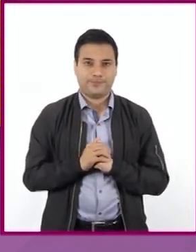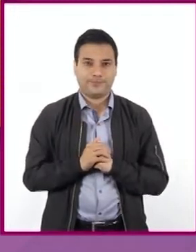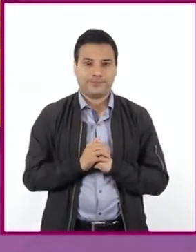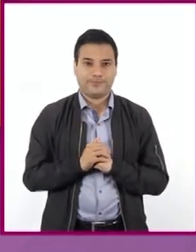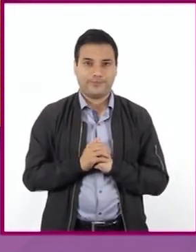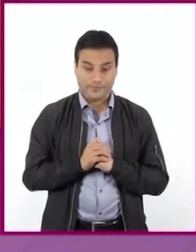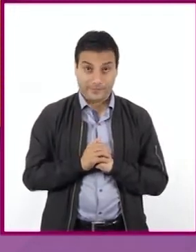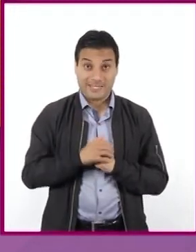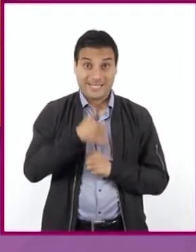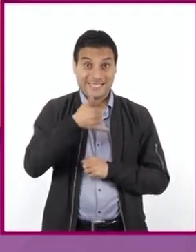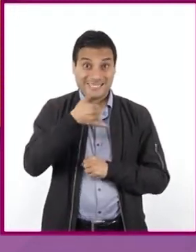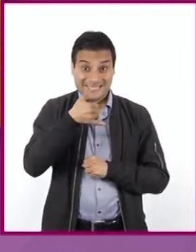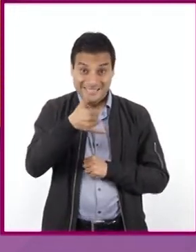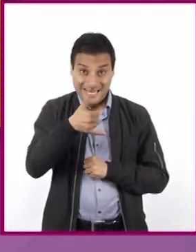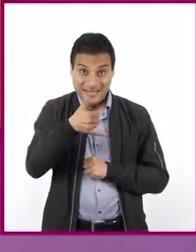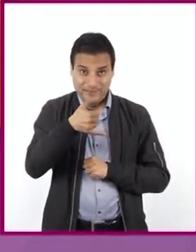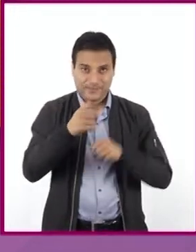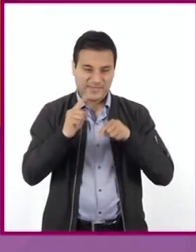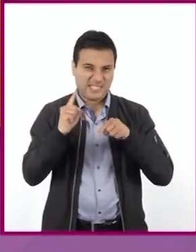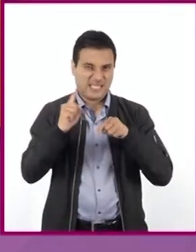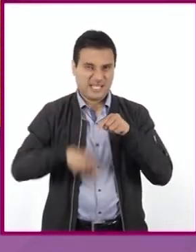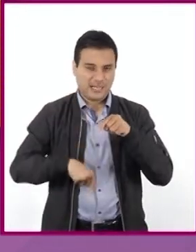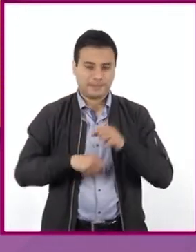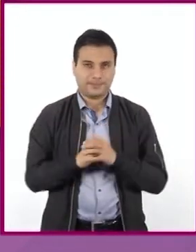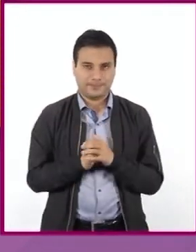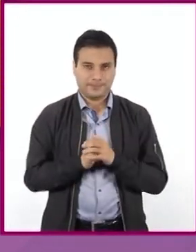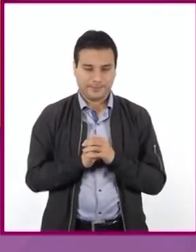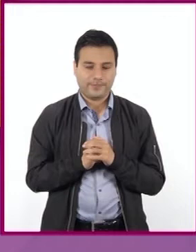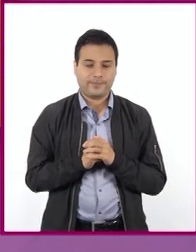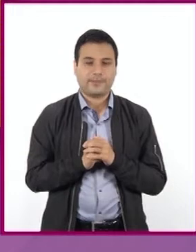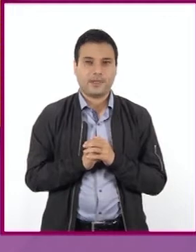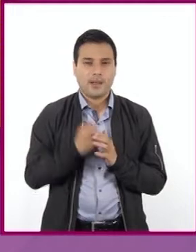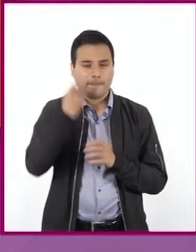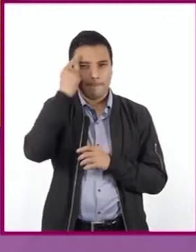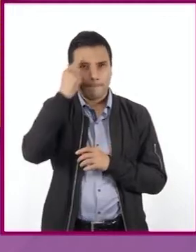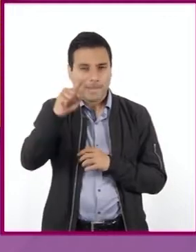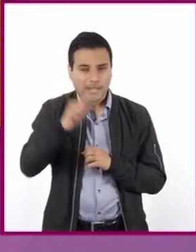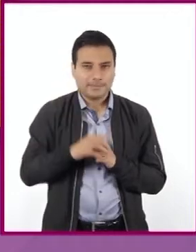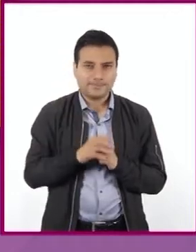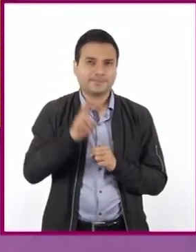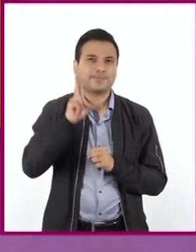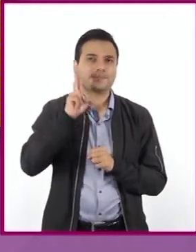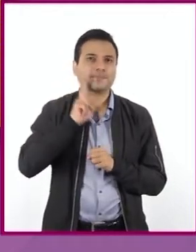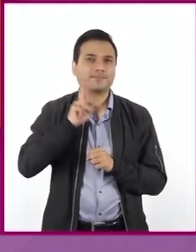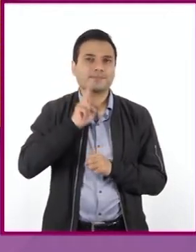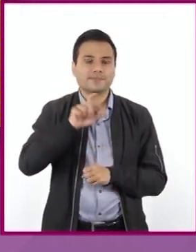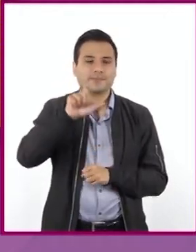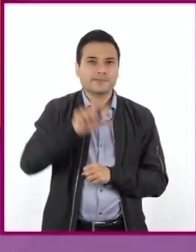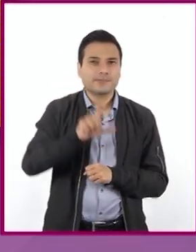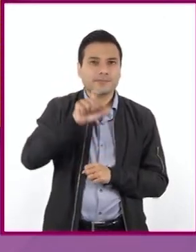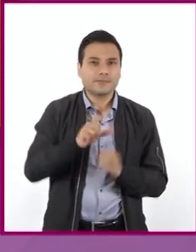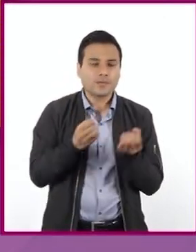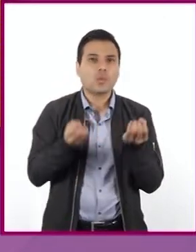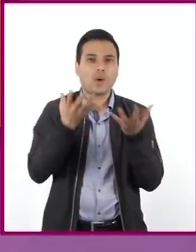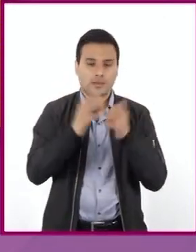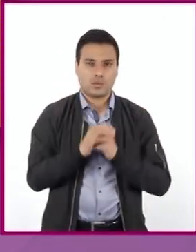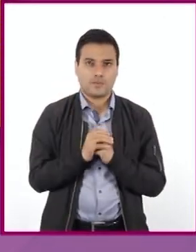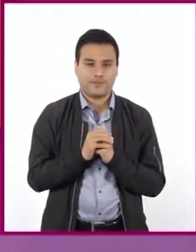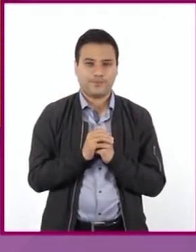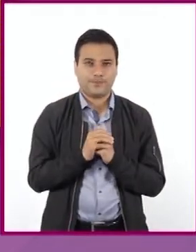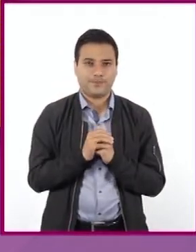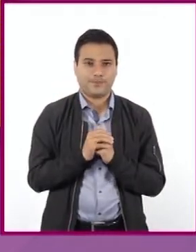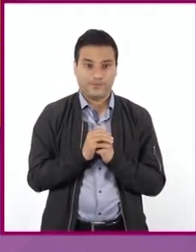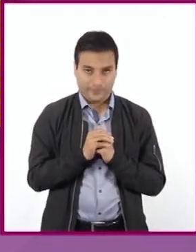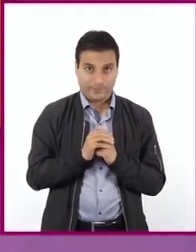incógnita y de la primera y segunda ecuación para encontrar la incógnita x. Realizaremos una suma